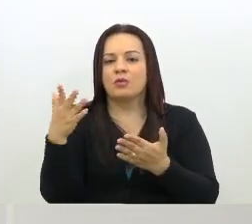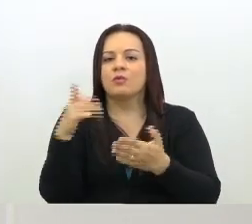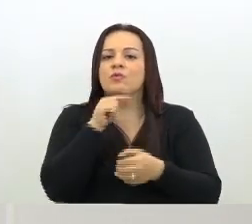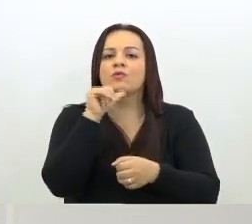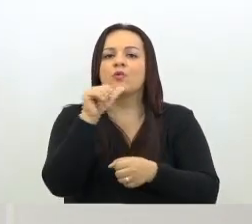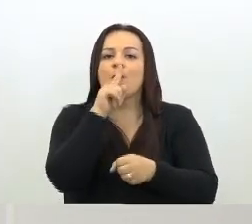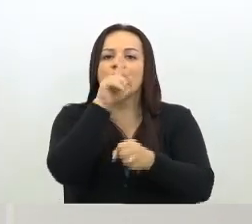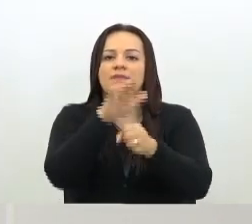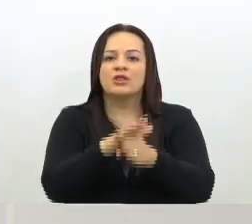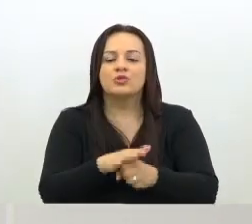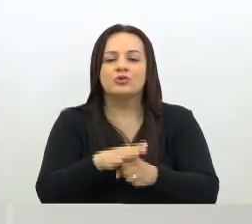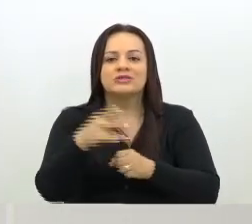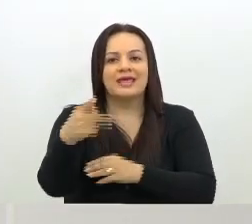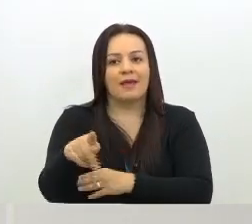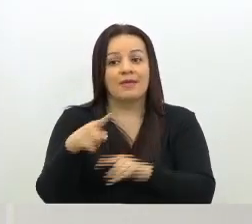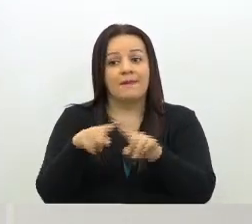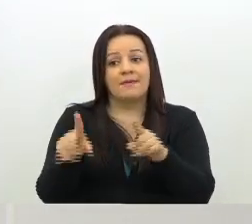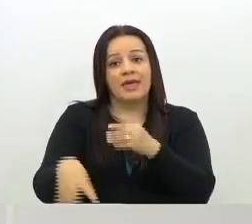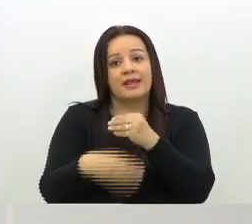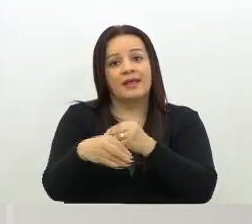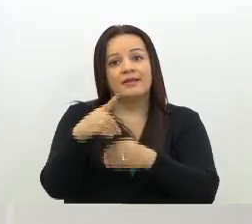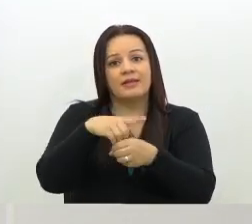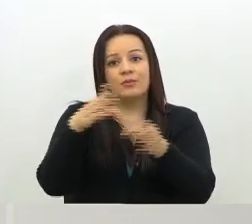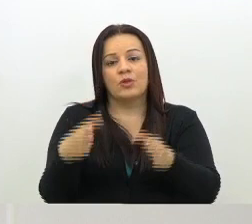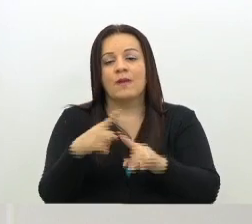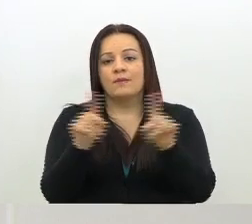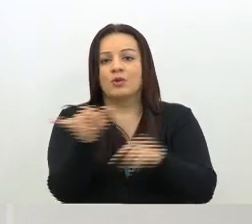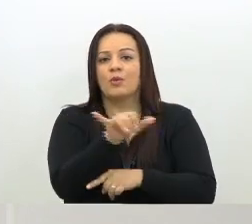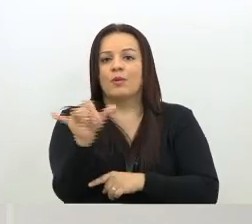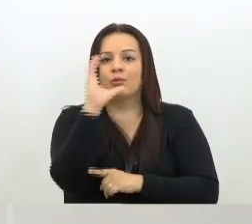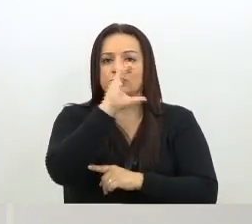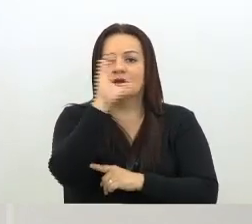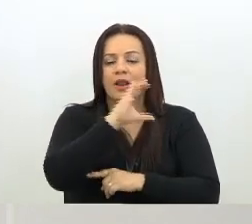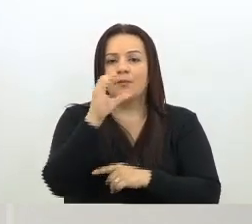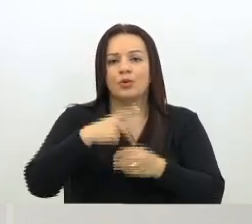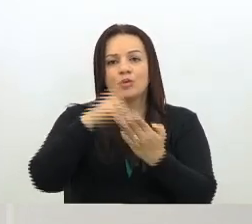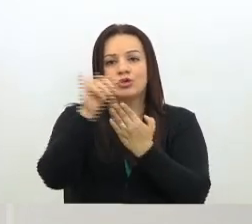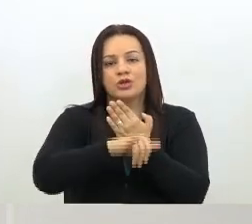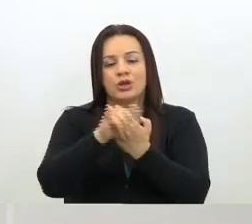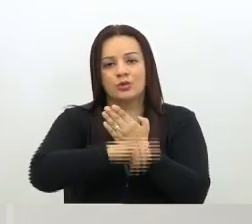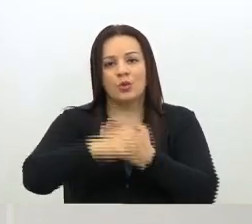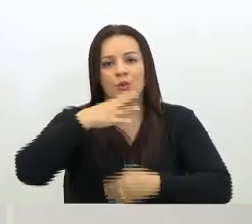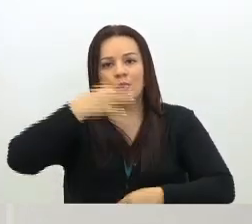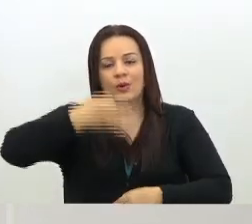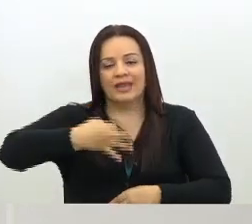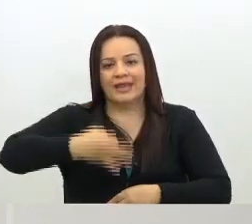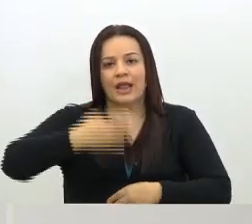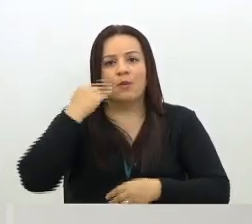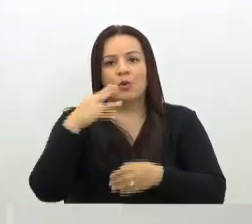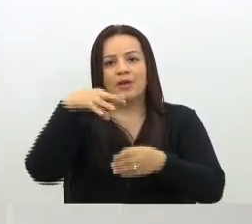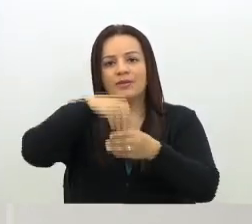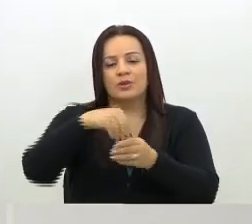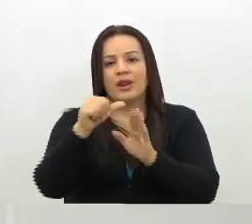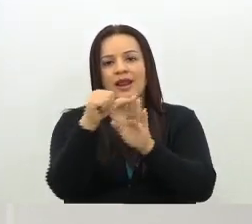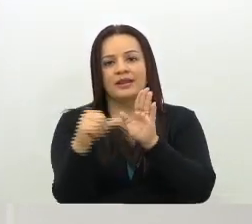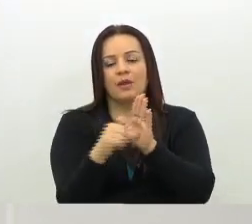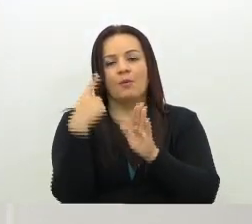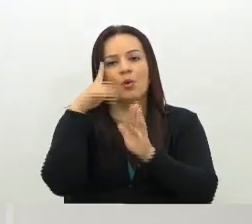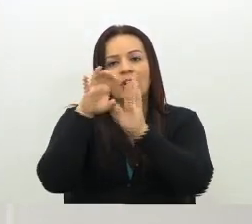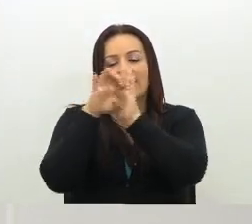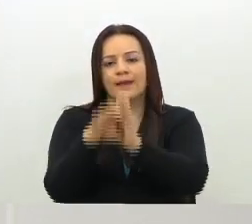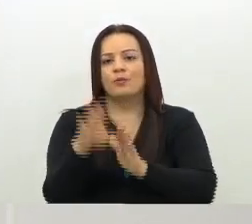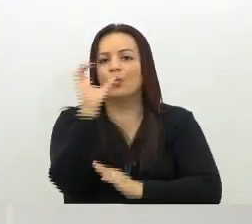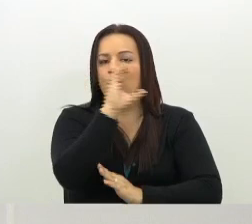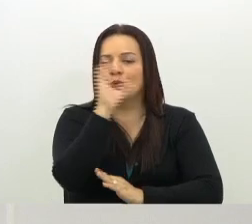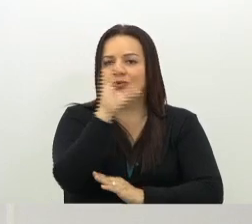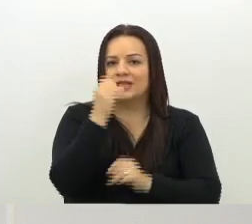Agrega el diputado, pero igualmente fueron más allá de lo que buscaba el proyecto original, porque metieron esos artículos que, por ejemplo, lo que